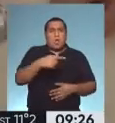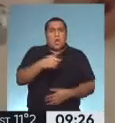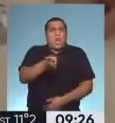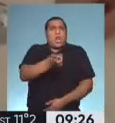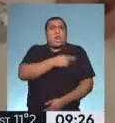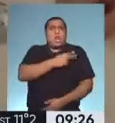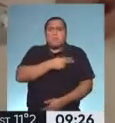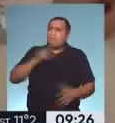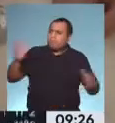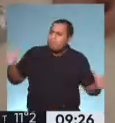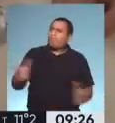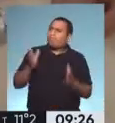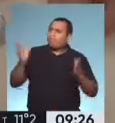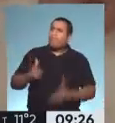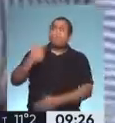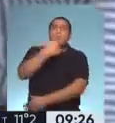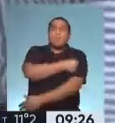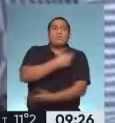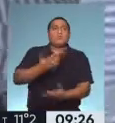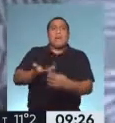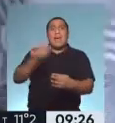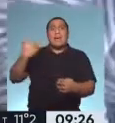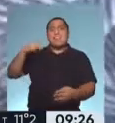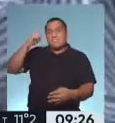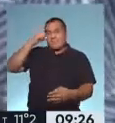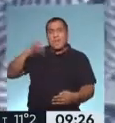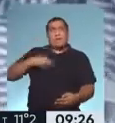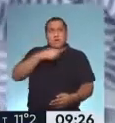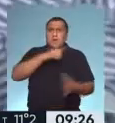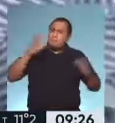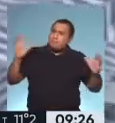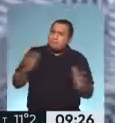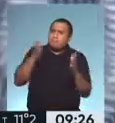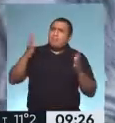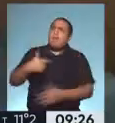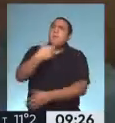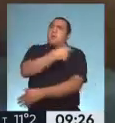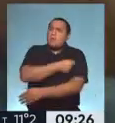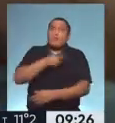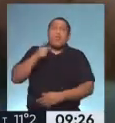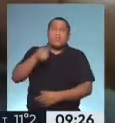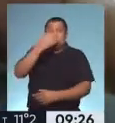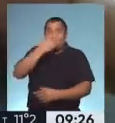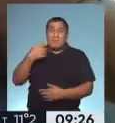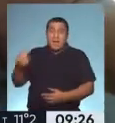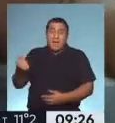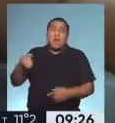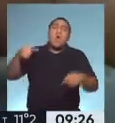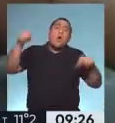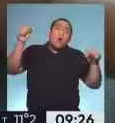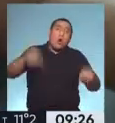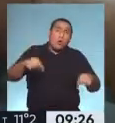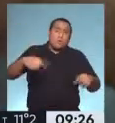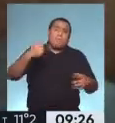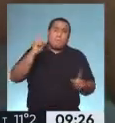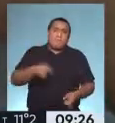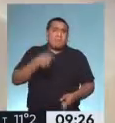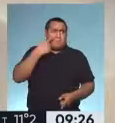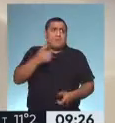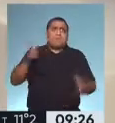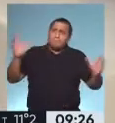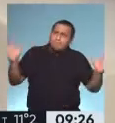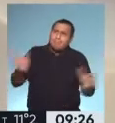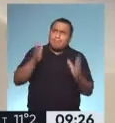vacunación que ya encabezó hace 10 años la vacunación contra la gripe a y hoy vamos a ver el éxito de esta mayor